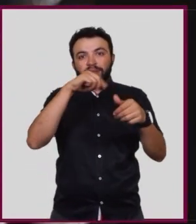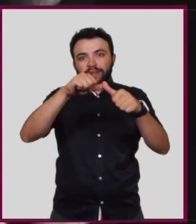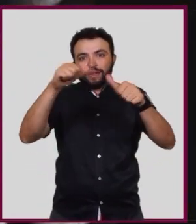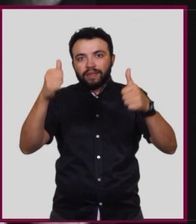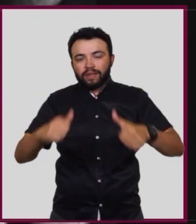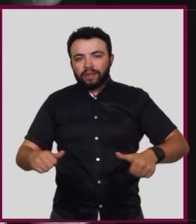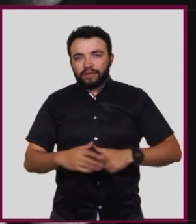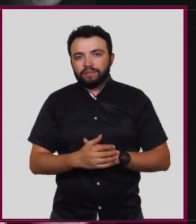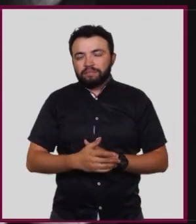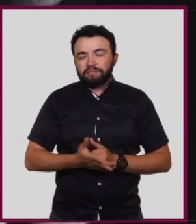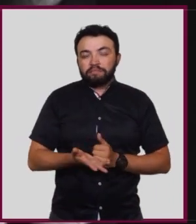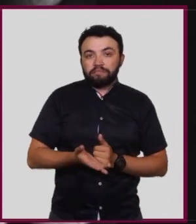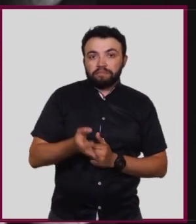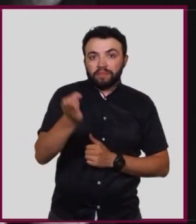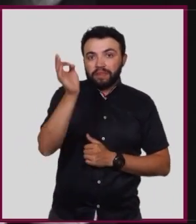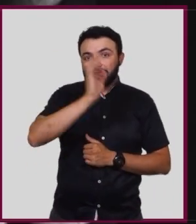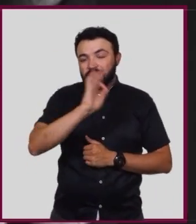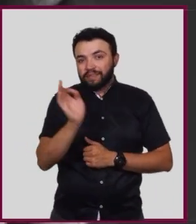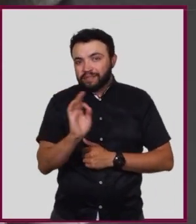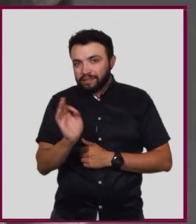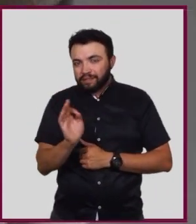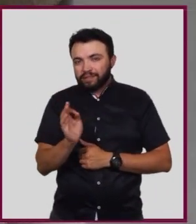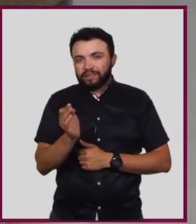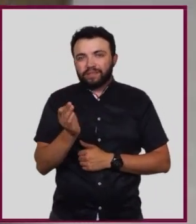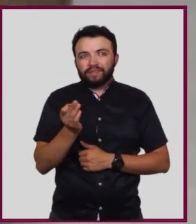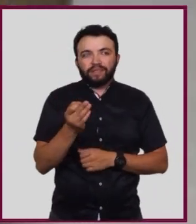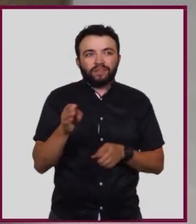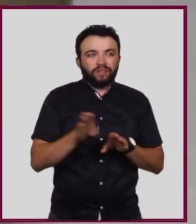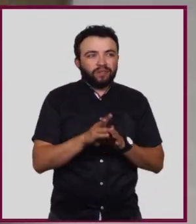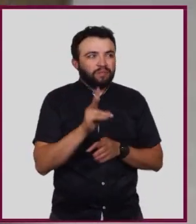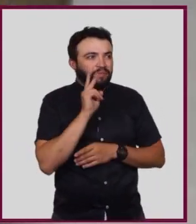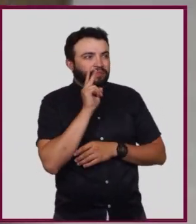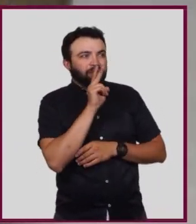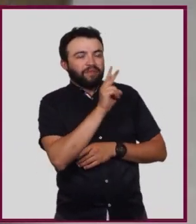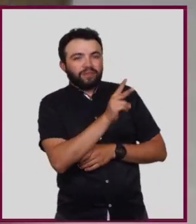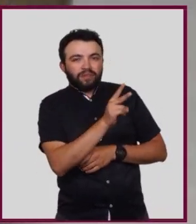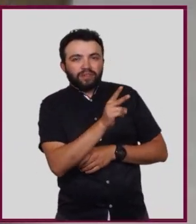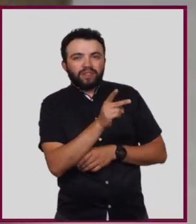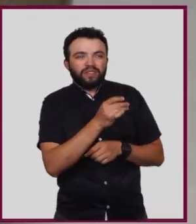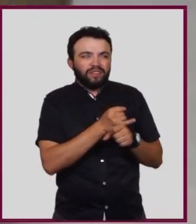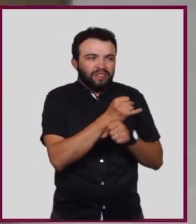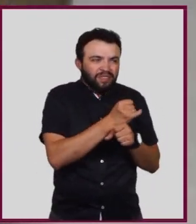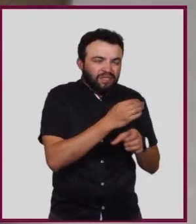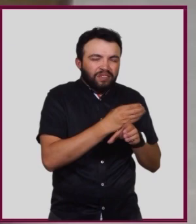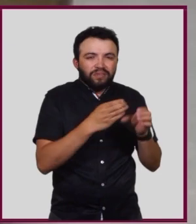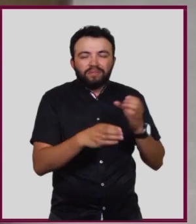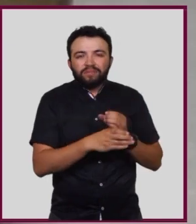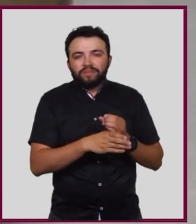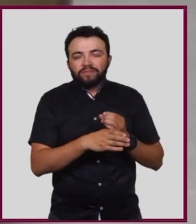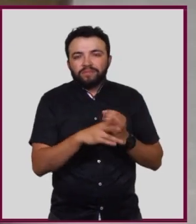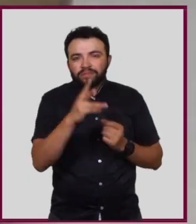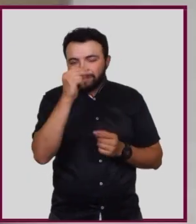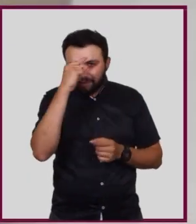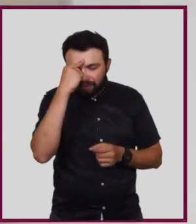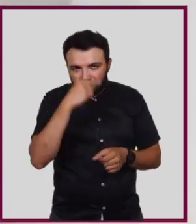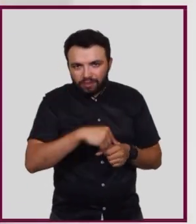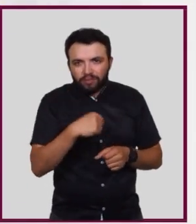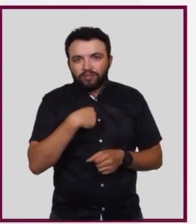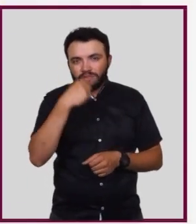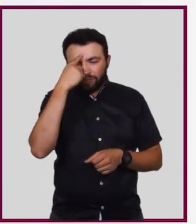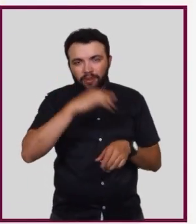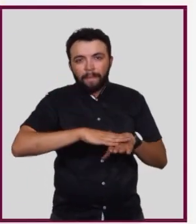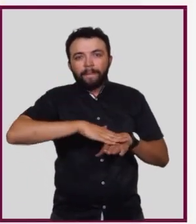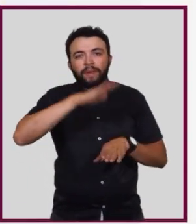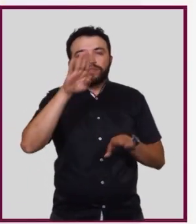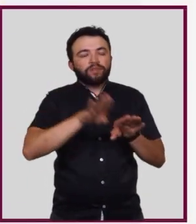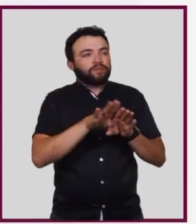no es crítico, es más contemplativo y es más romántico, pero es muy